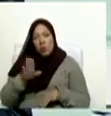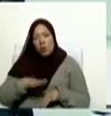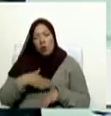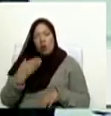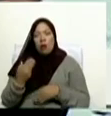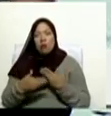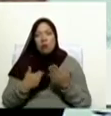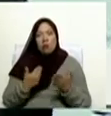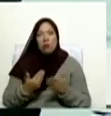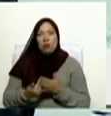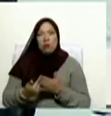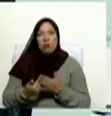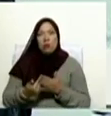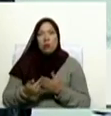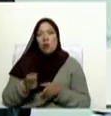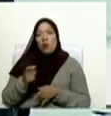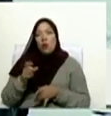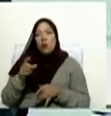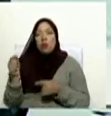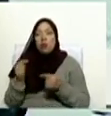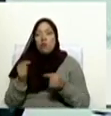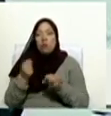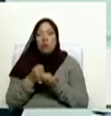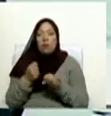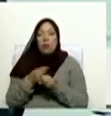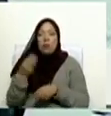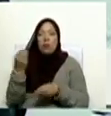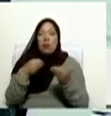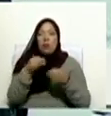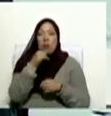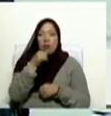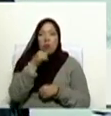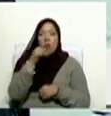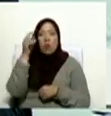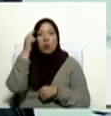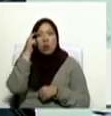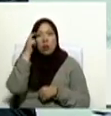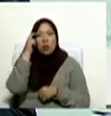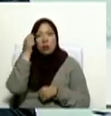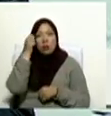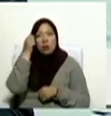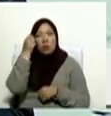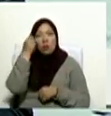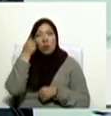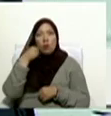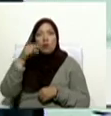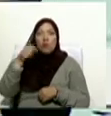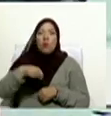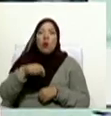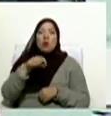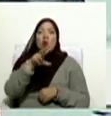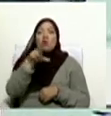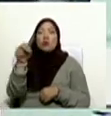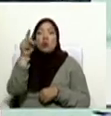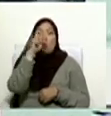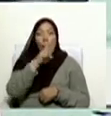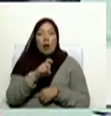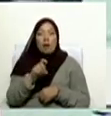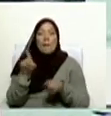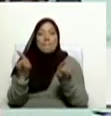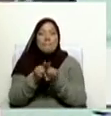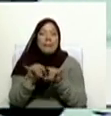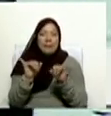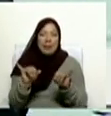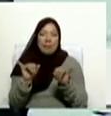lanzado figurativamente al mar Un día como hoy hace 200 años en esta